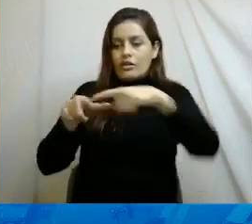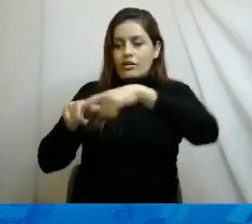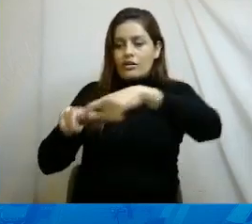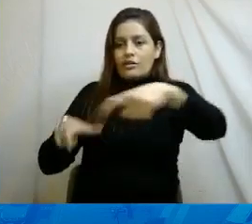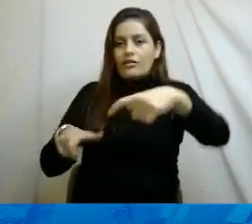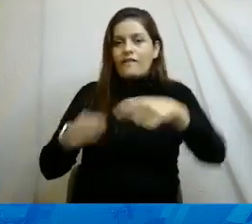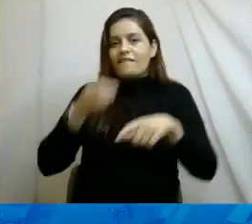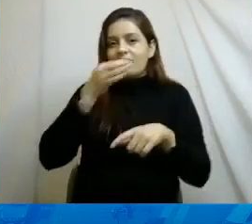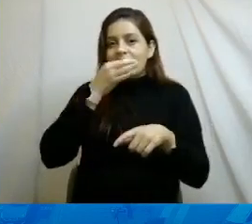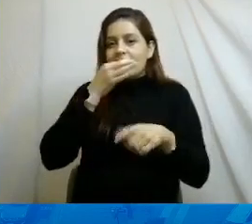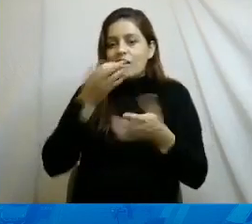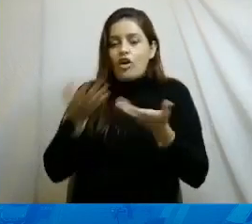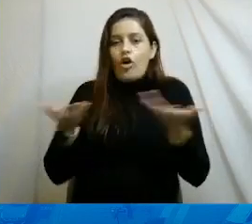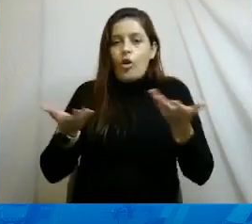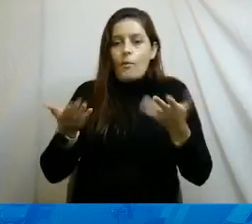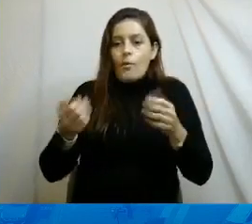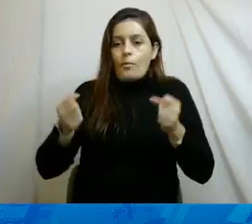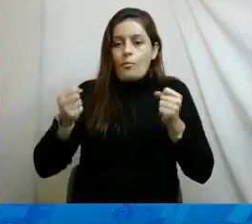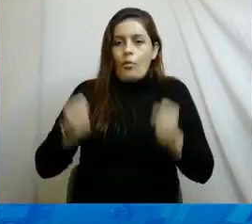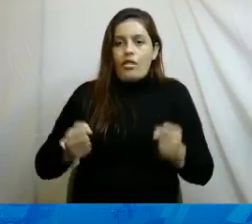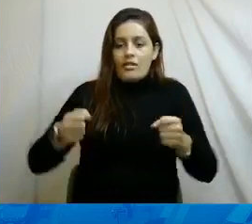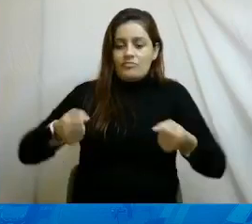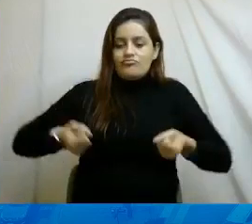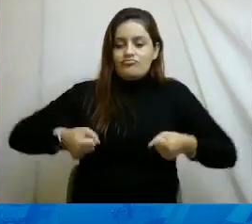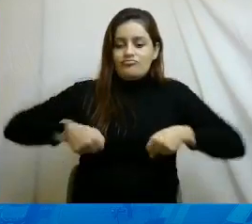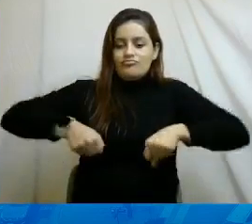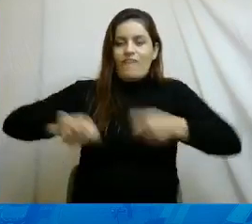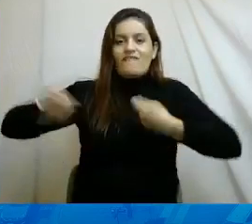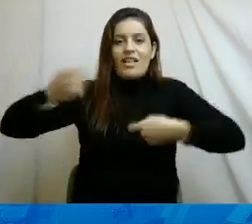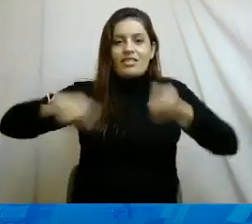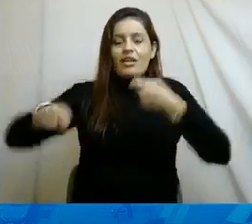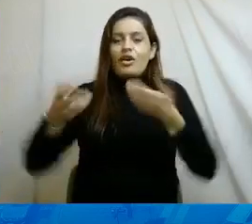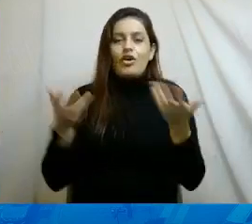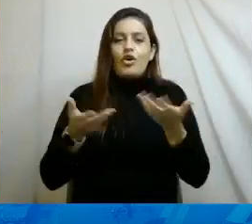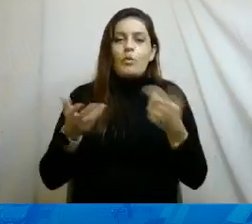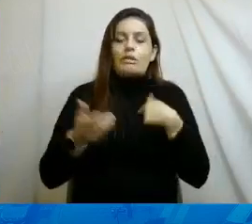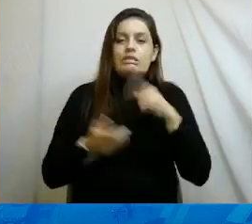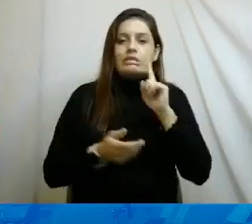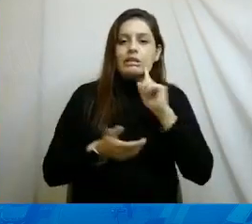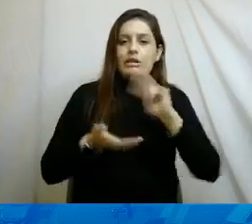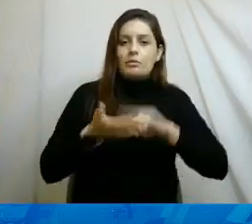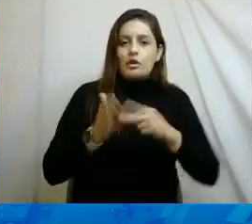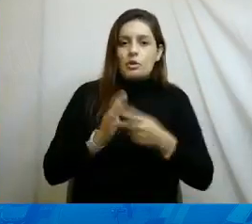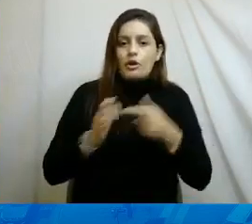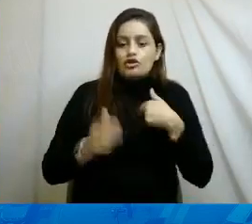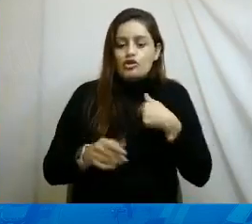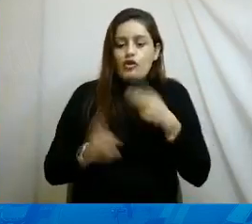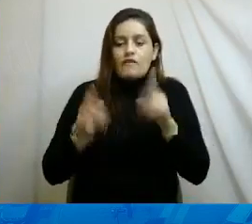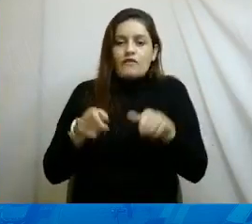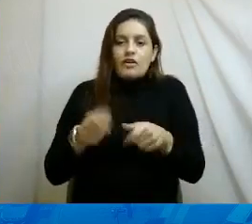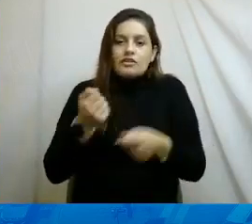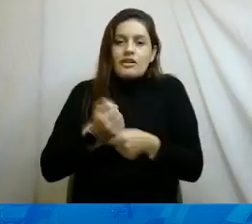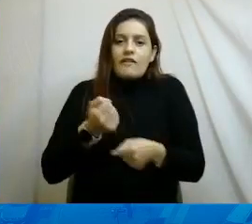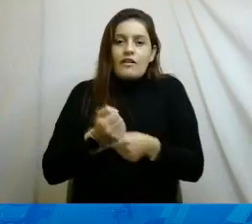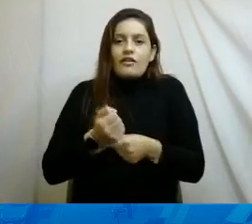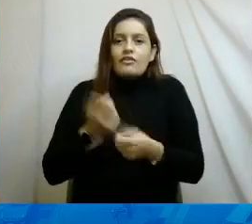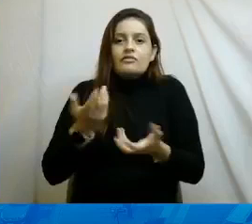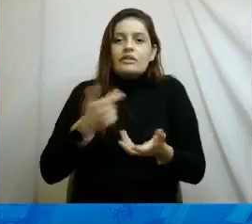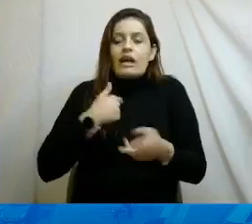tendría cómo poner, instalar mi carro. Y tengo esa problemática, yo vivo de eso y no sé qué